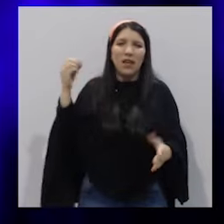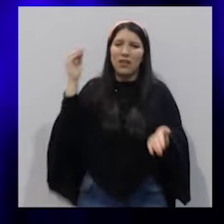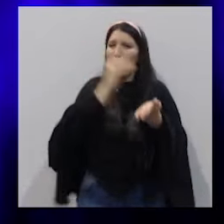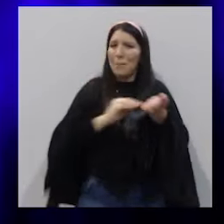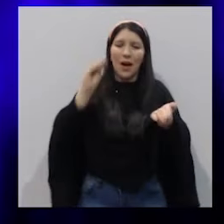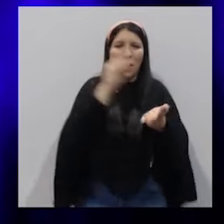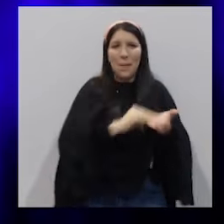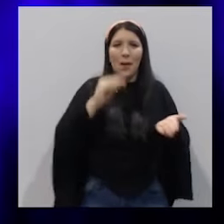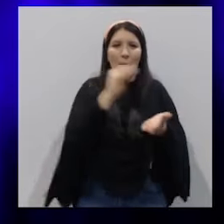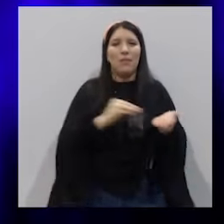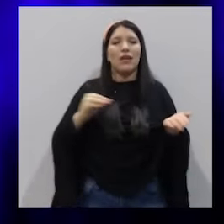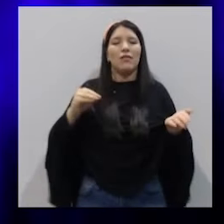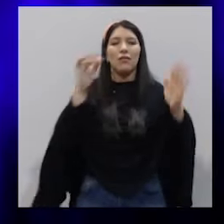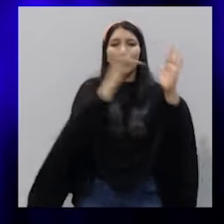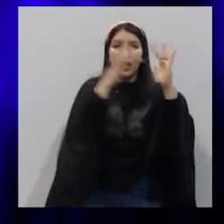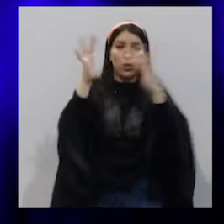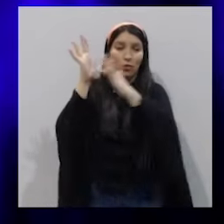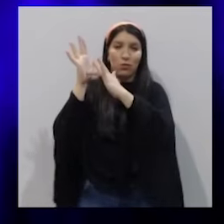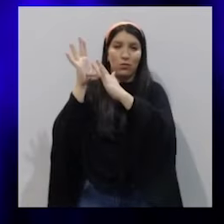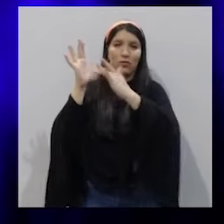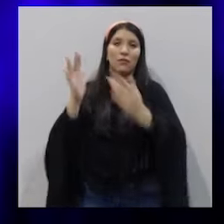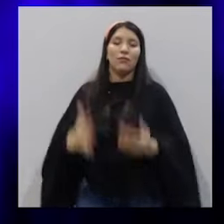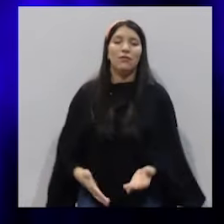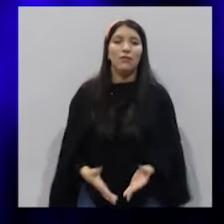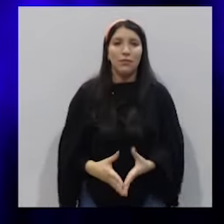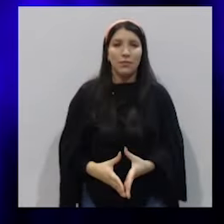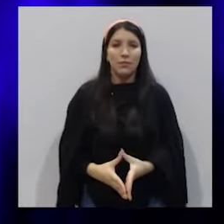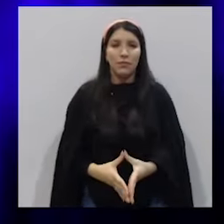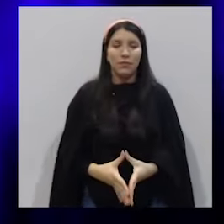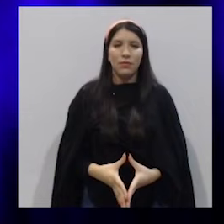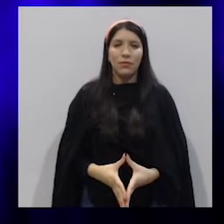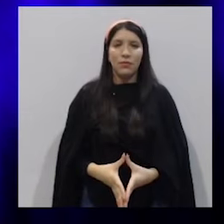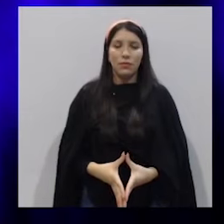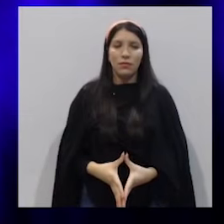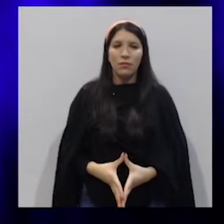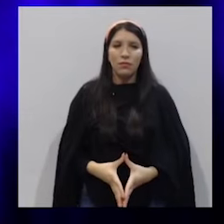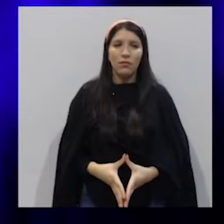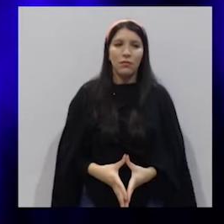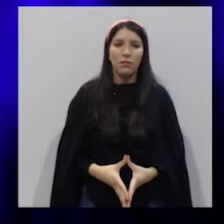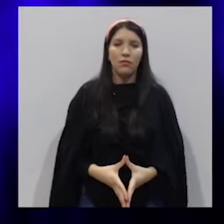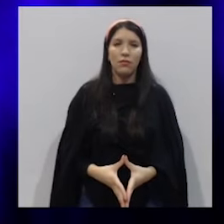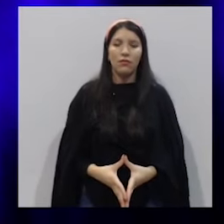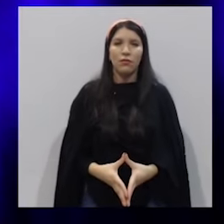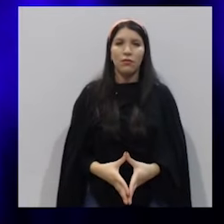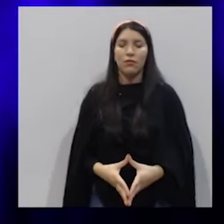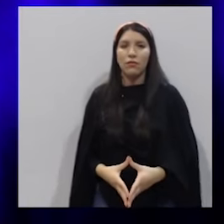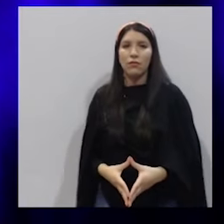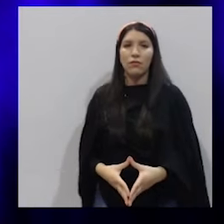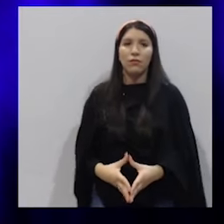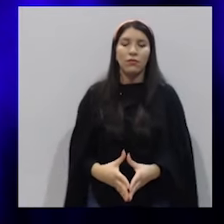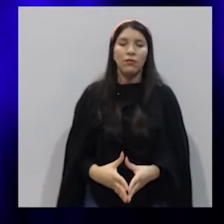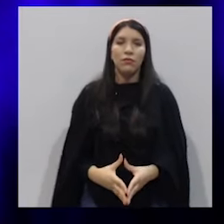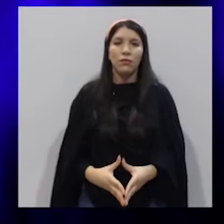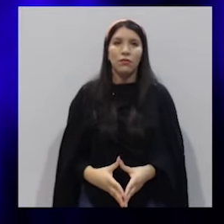corinto en donde los filósofos con algunas ideas podían afectar la vida de los creyentes